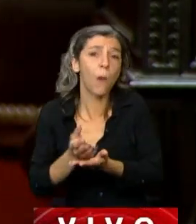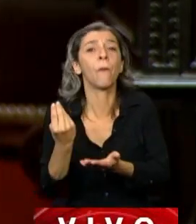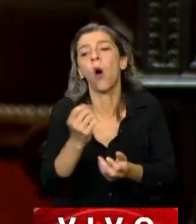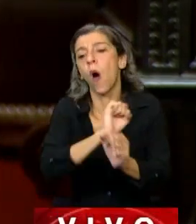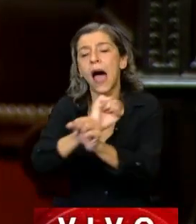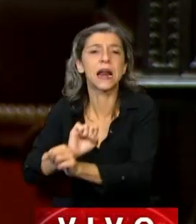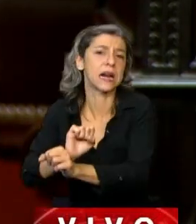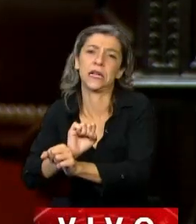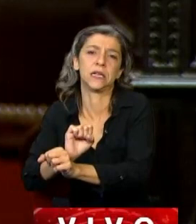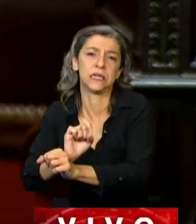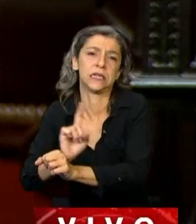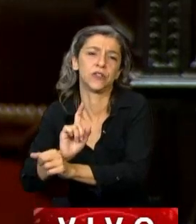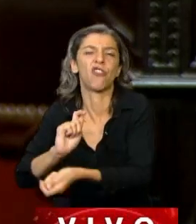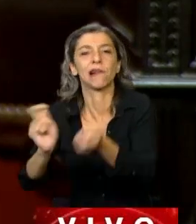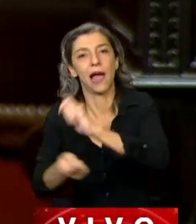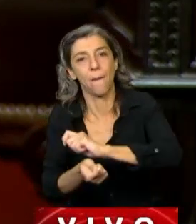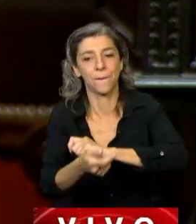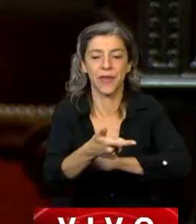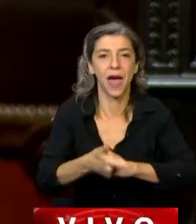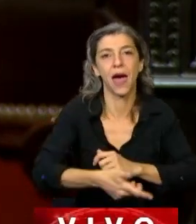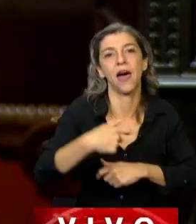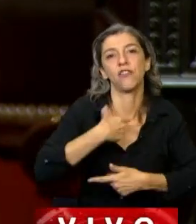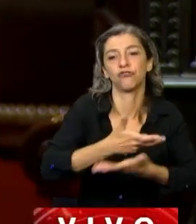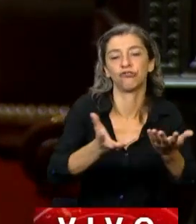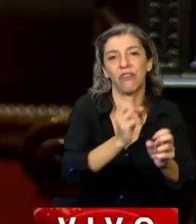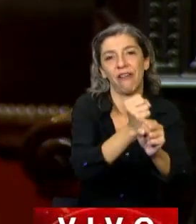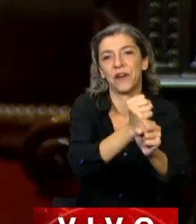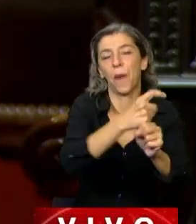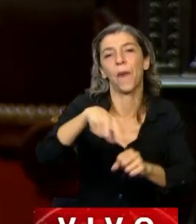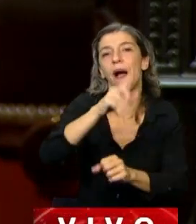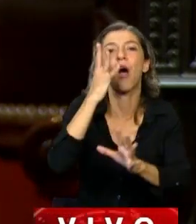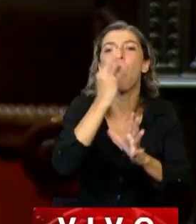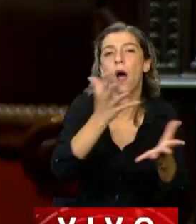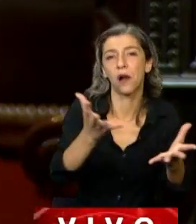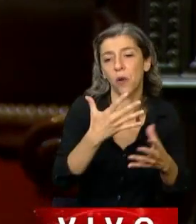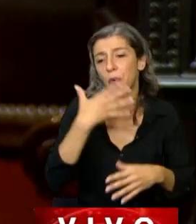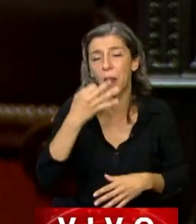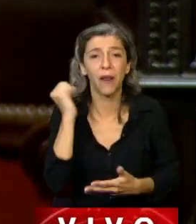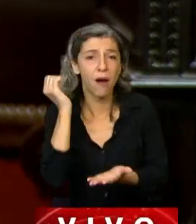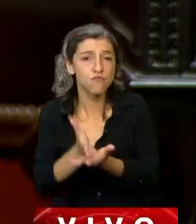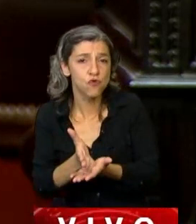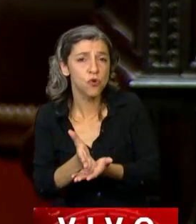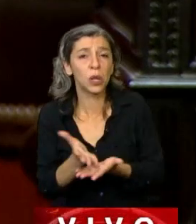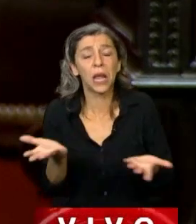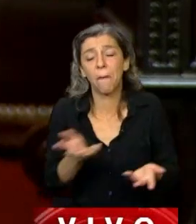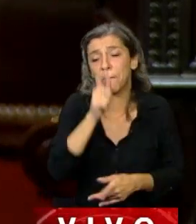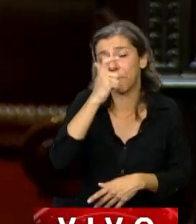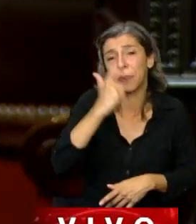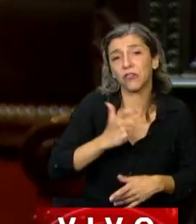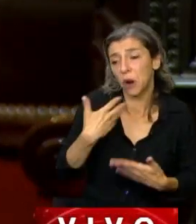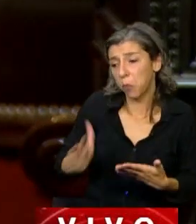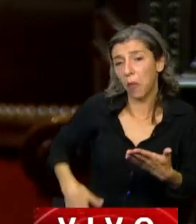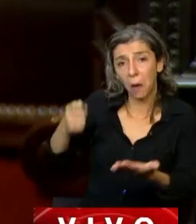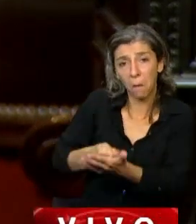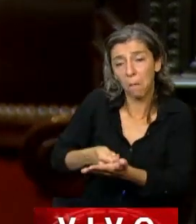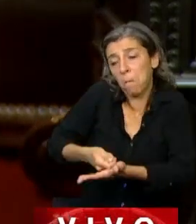por trabajo comunitario. Y que las multas no le van a doler en el bolsillo al infractor. Por lo